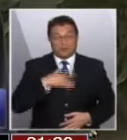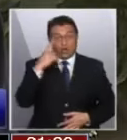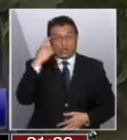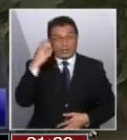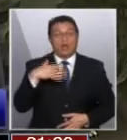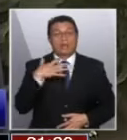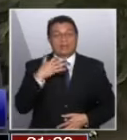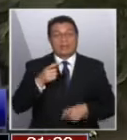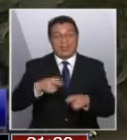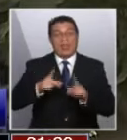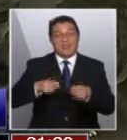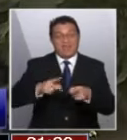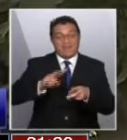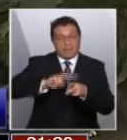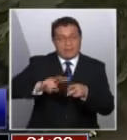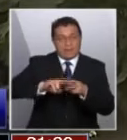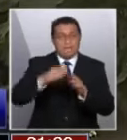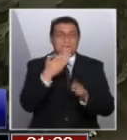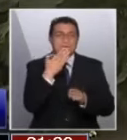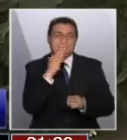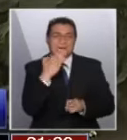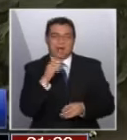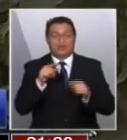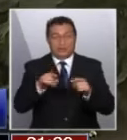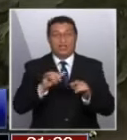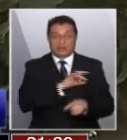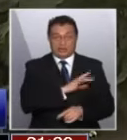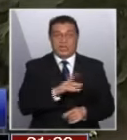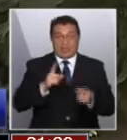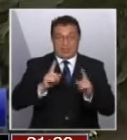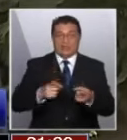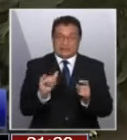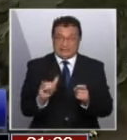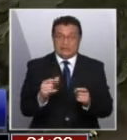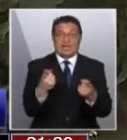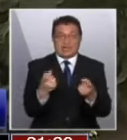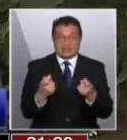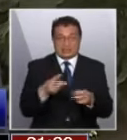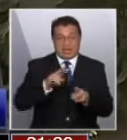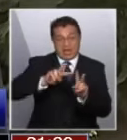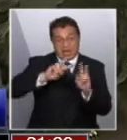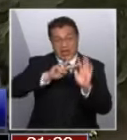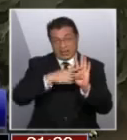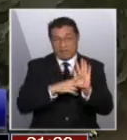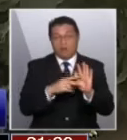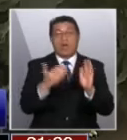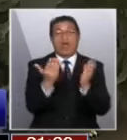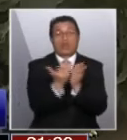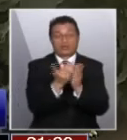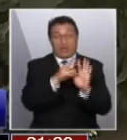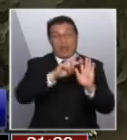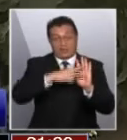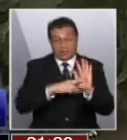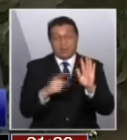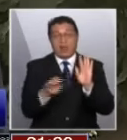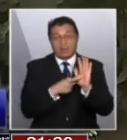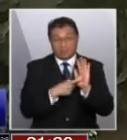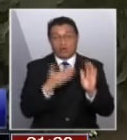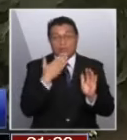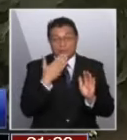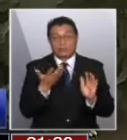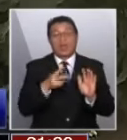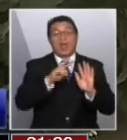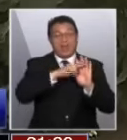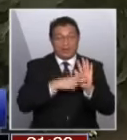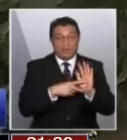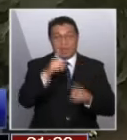hacer es perfeccionar yo creo que chile sí necesitaba una reforma educacional chile sí neces una reforma tributaria chile sí necesita una